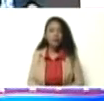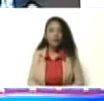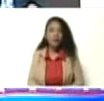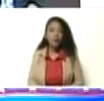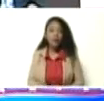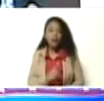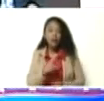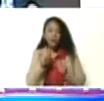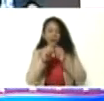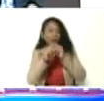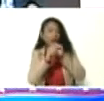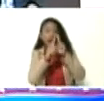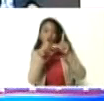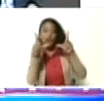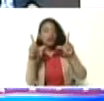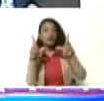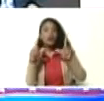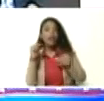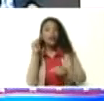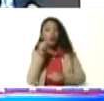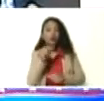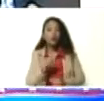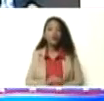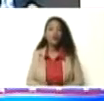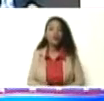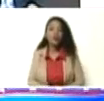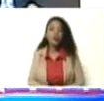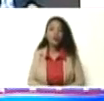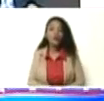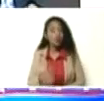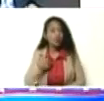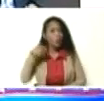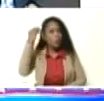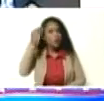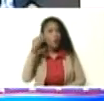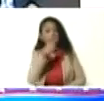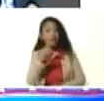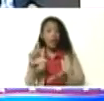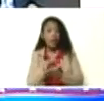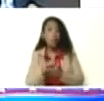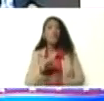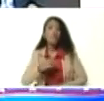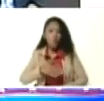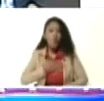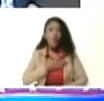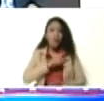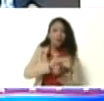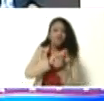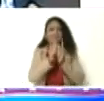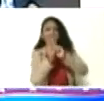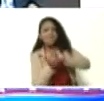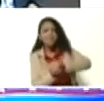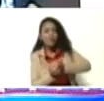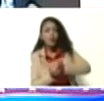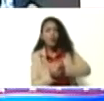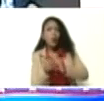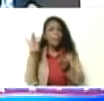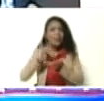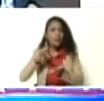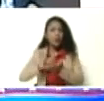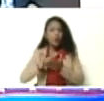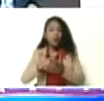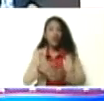Es impresionante. Alfred Nazaret, yo creo que ese libro podría convertirse, con el concurso de los